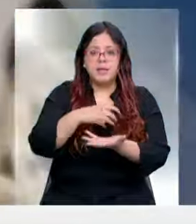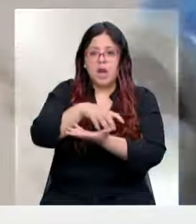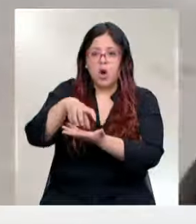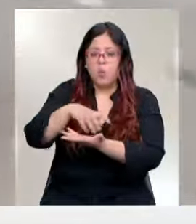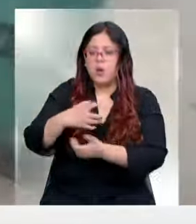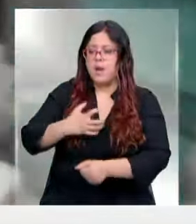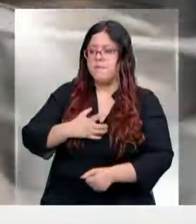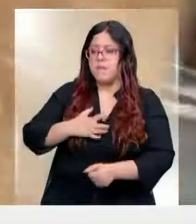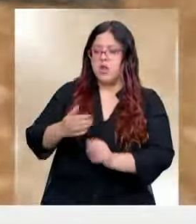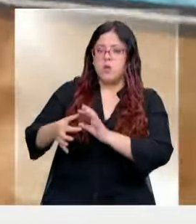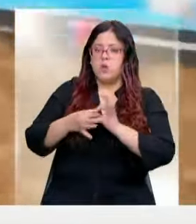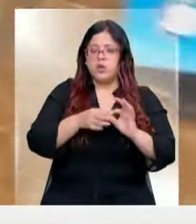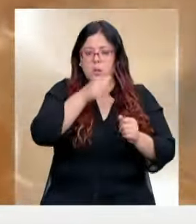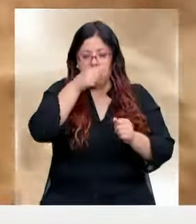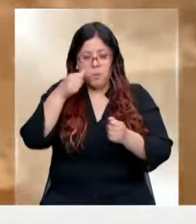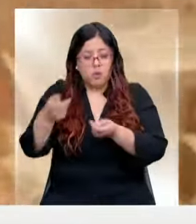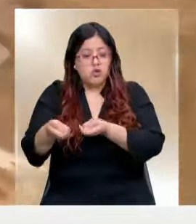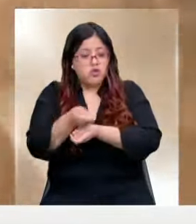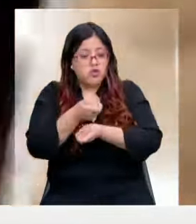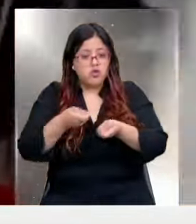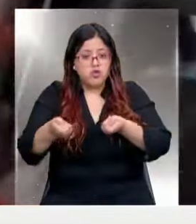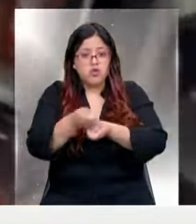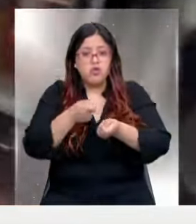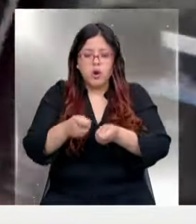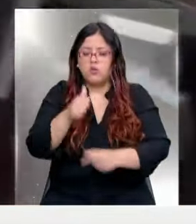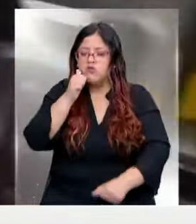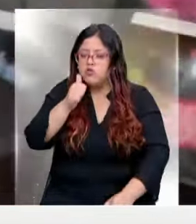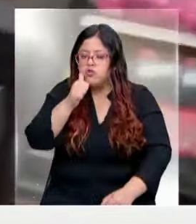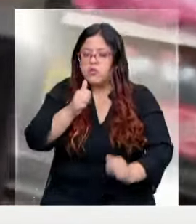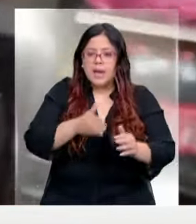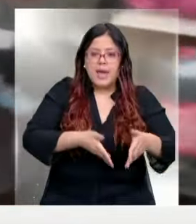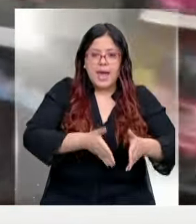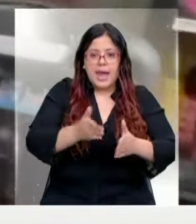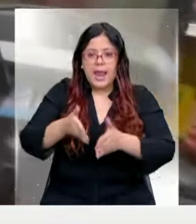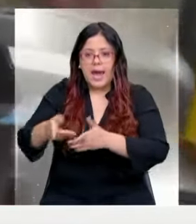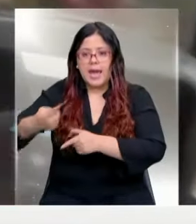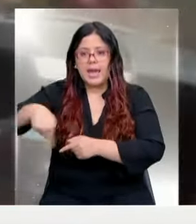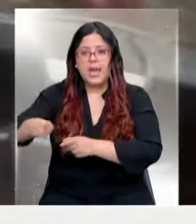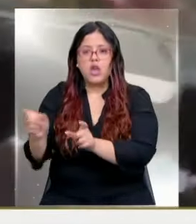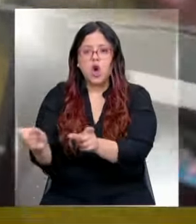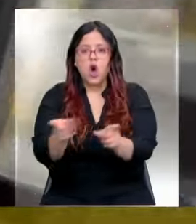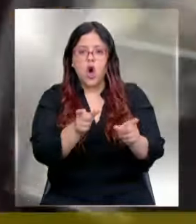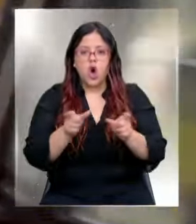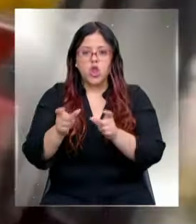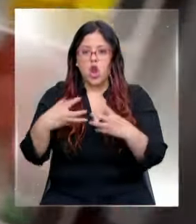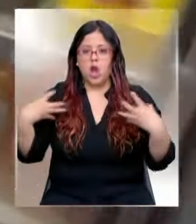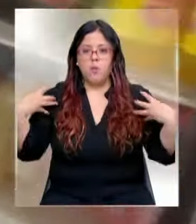la presencia de las drogas fueron pan de cada día en las calles que controlaban.